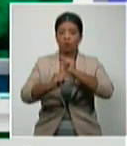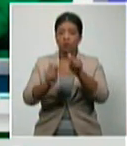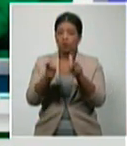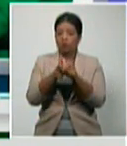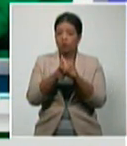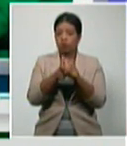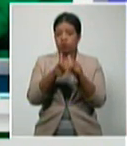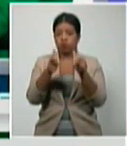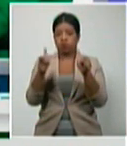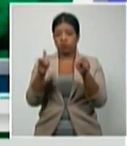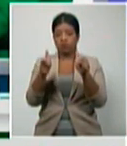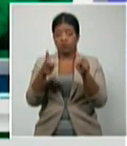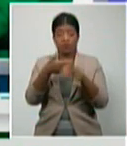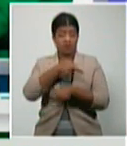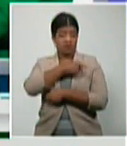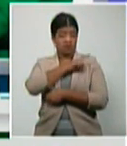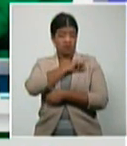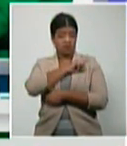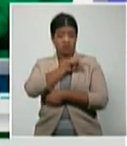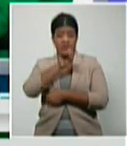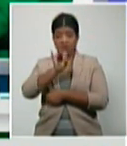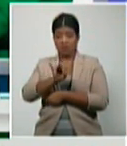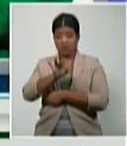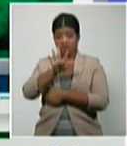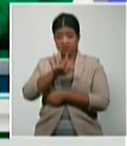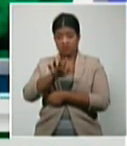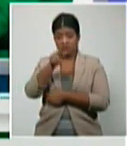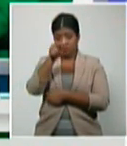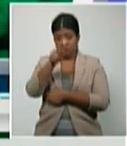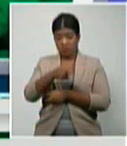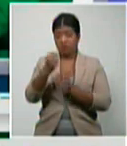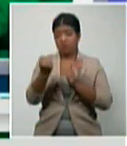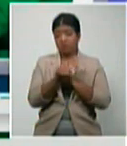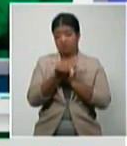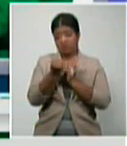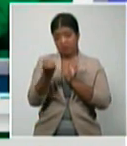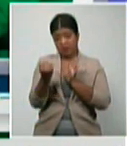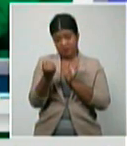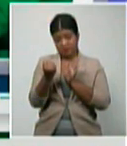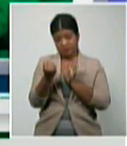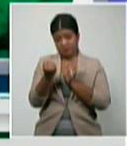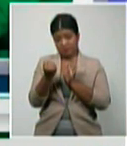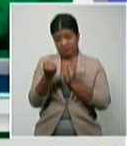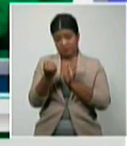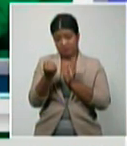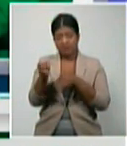Tuvimos en el día de ayer 75 casos confirmados. Estamos hablando del